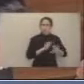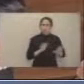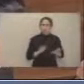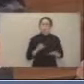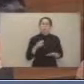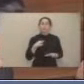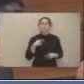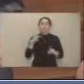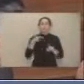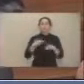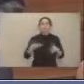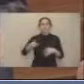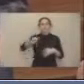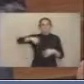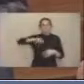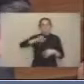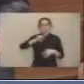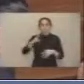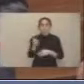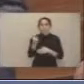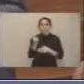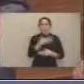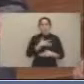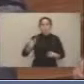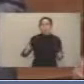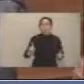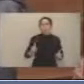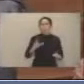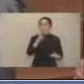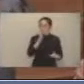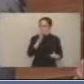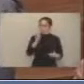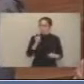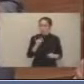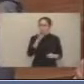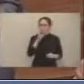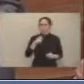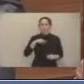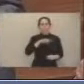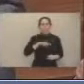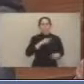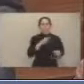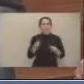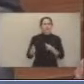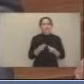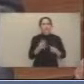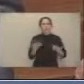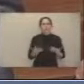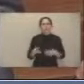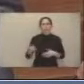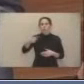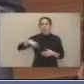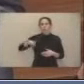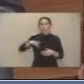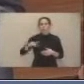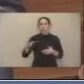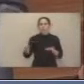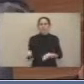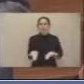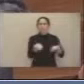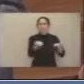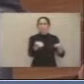presupuesto y no querían hacerlo por otras razones que están ahí porque ustedes tengo la sensación que se han entregado ya de pies y manos